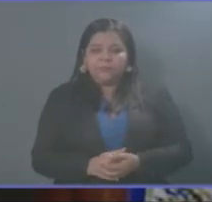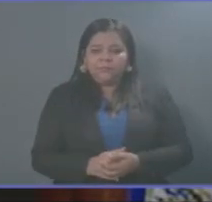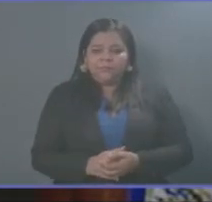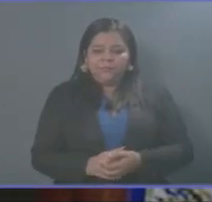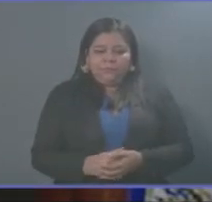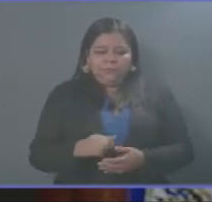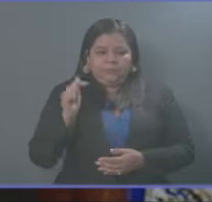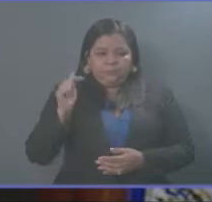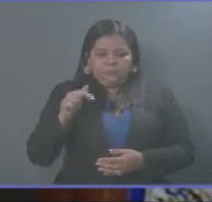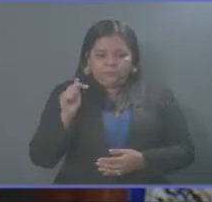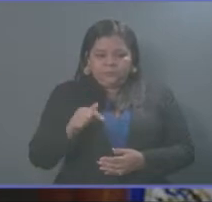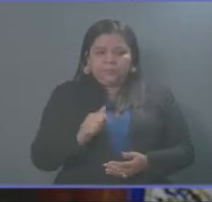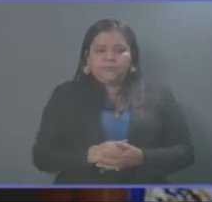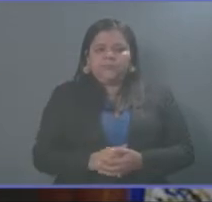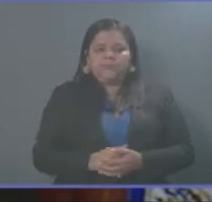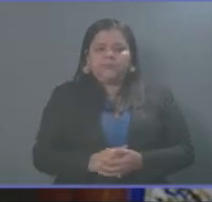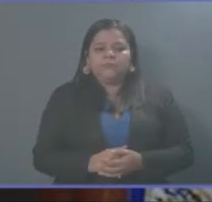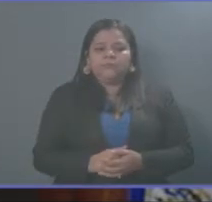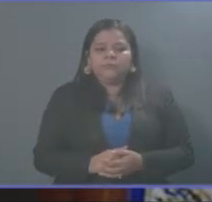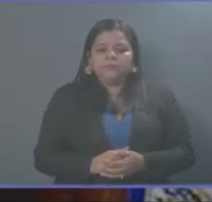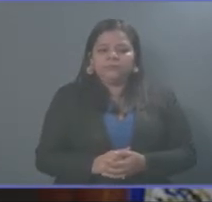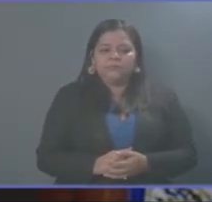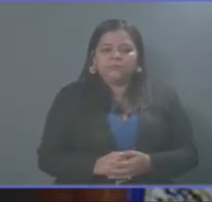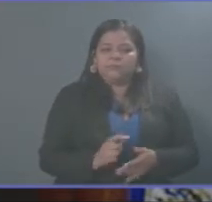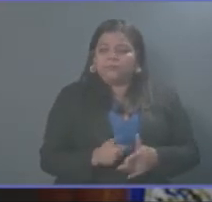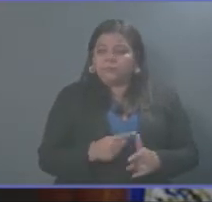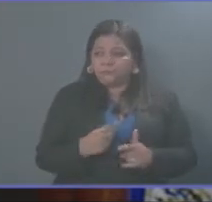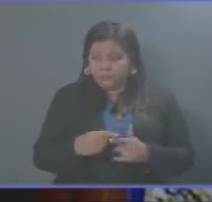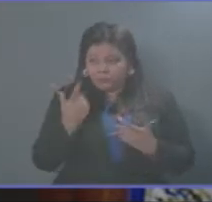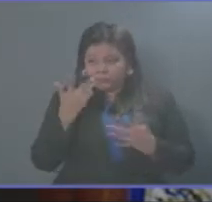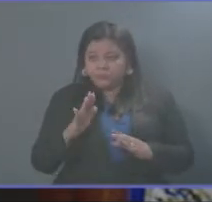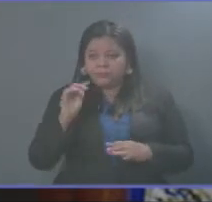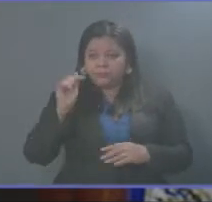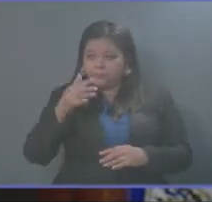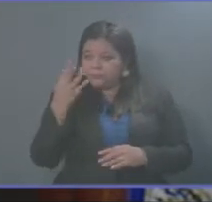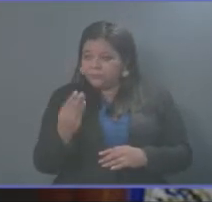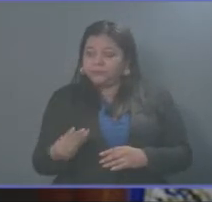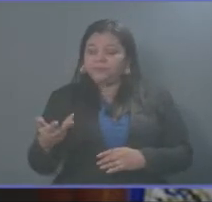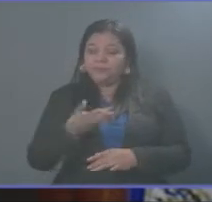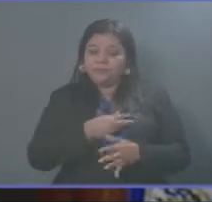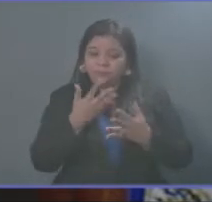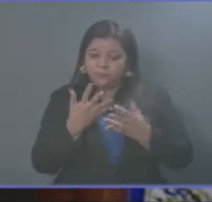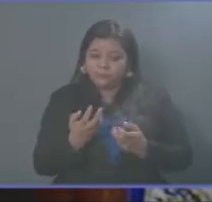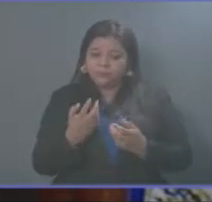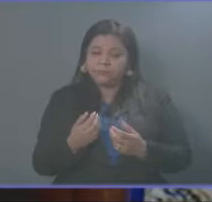En ese marco, creo que es importante que este día le demos ese mensaje a